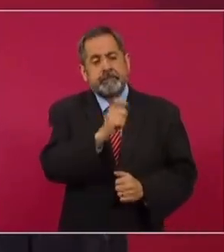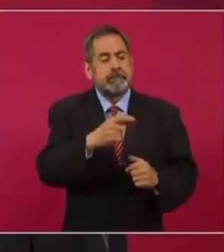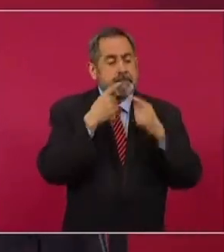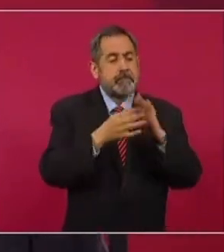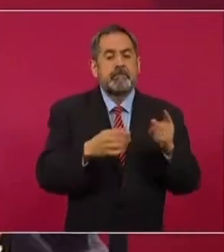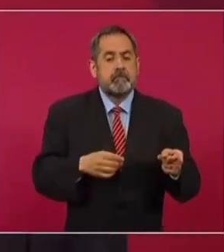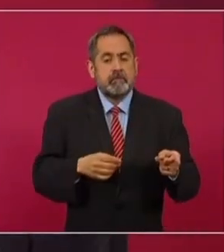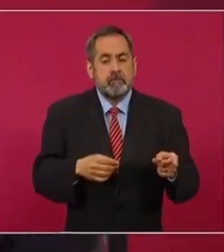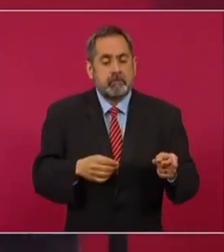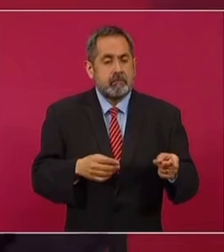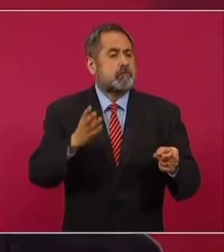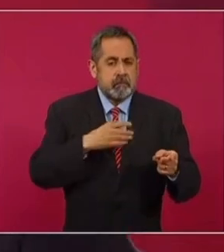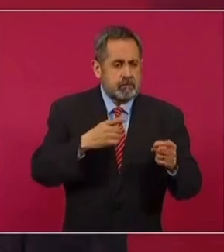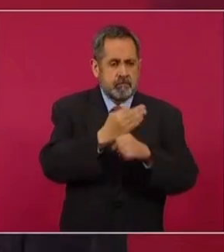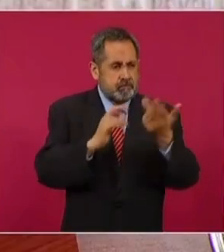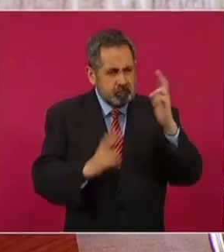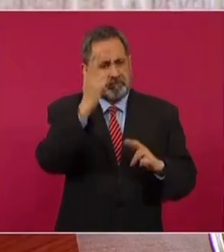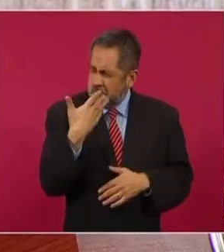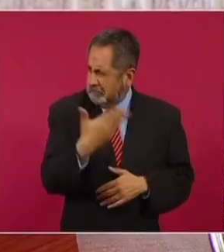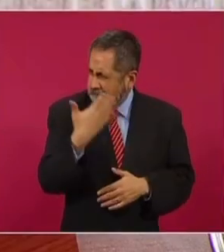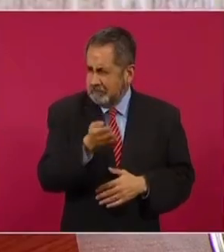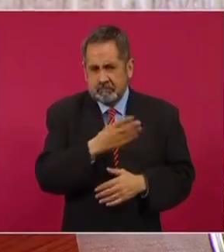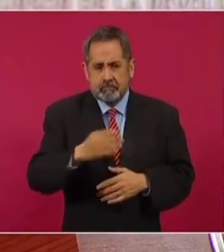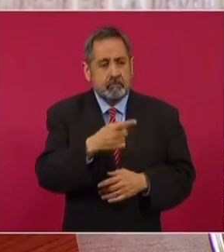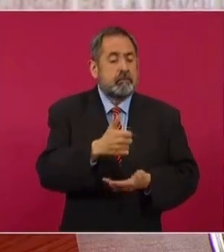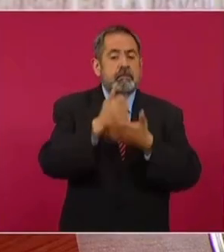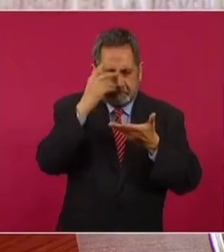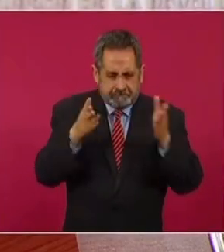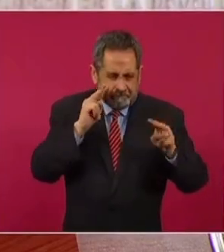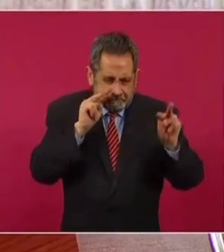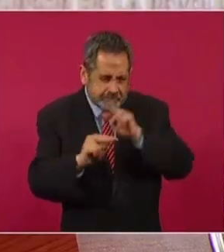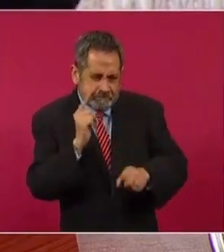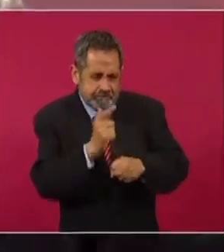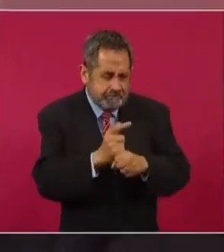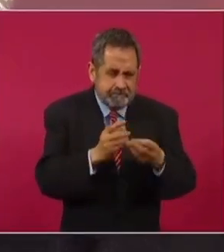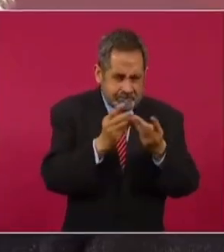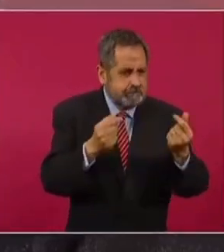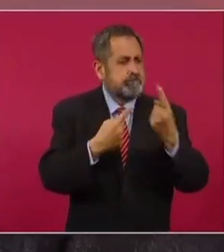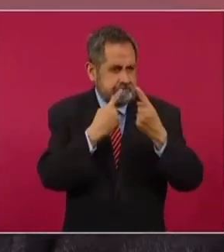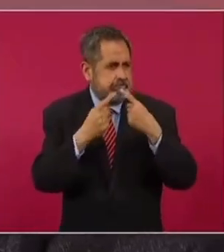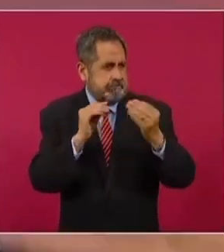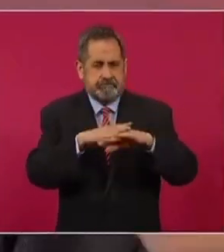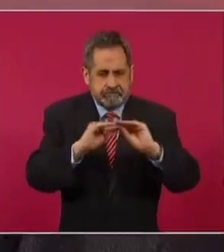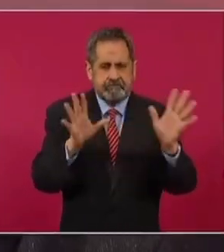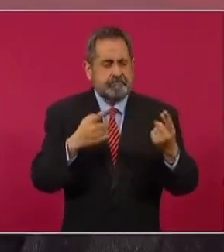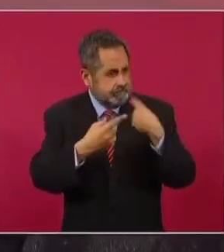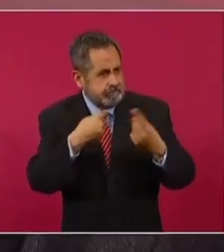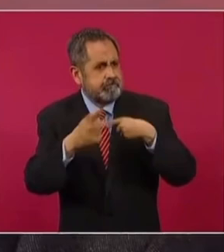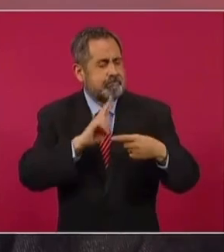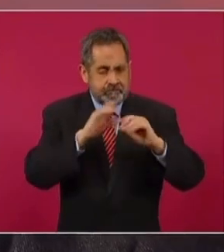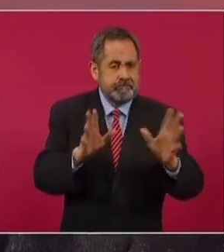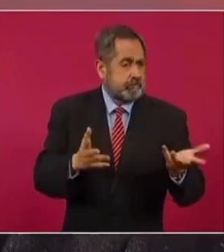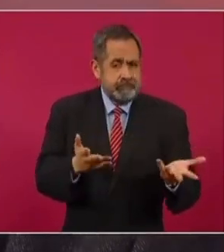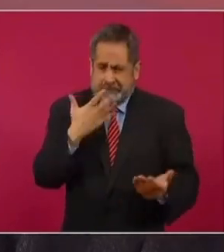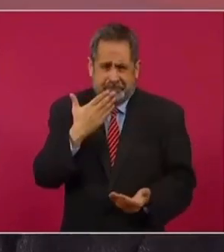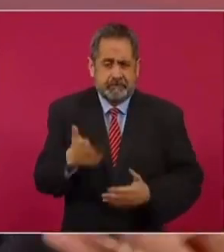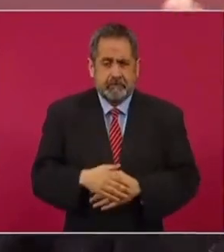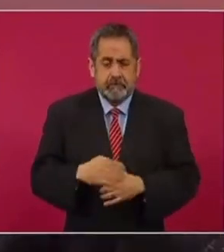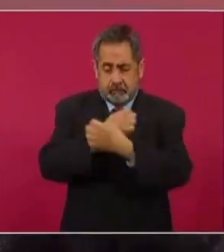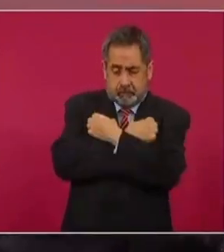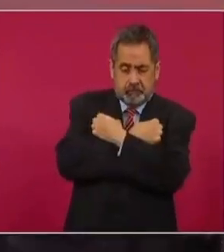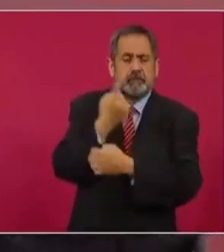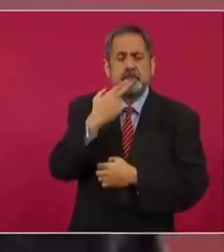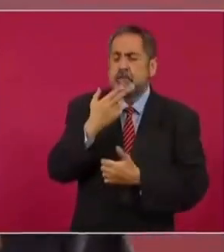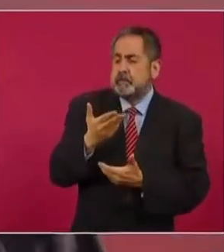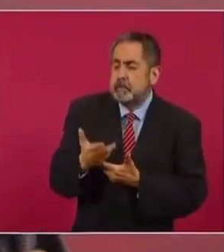incluso es hasta bueno que haya esa huelga, porque ayuda a que se abra un debate sobre estos temas. ¿La educación al